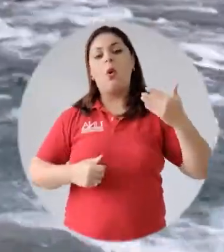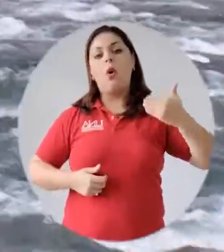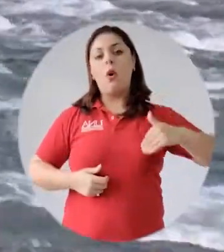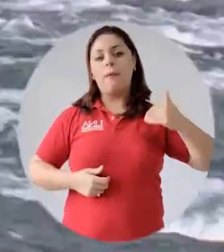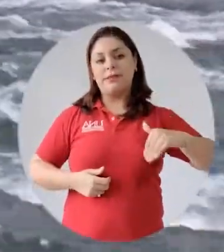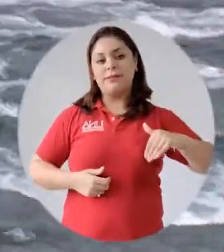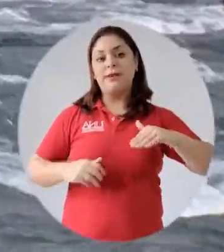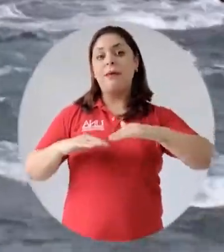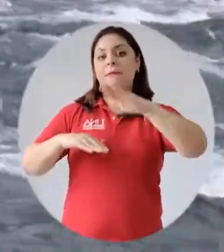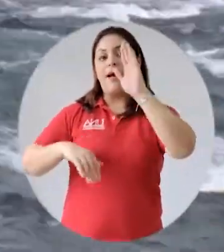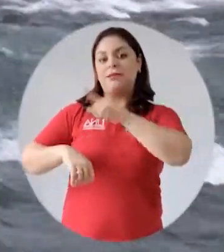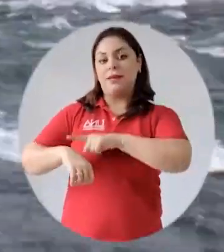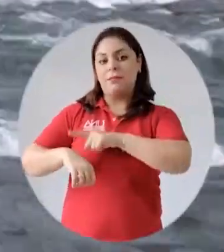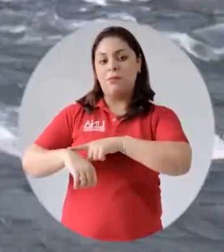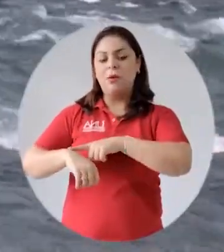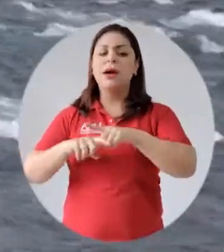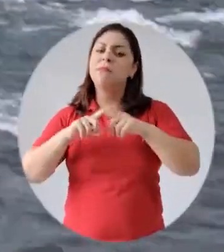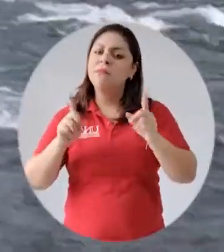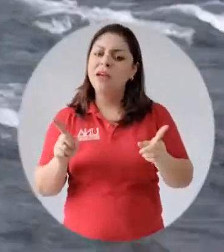actividad a la que más dedican tiempo,